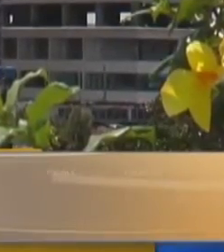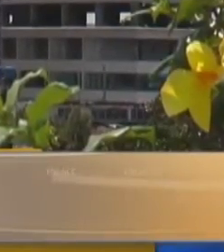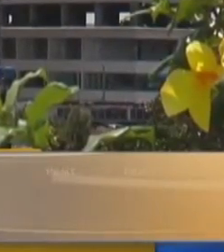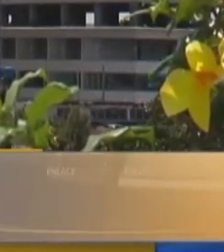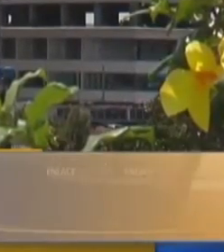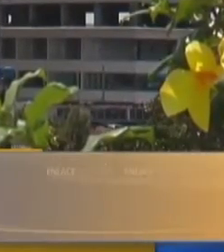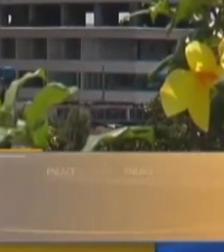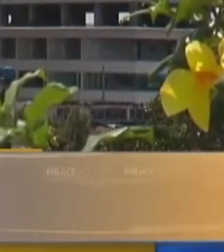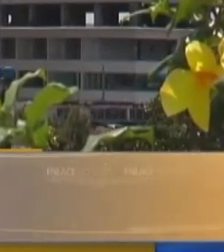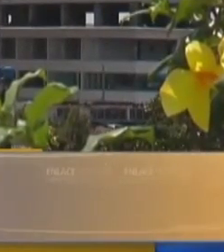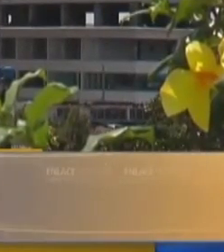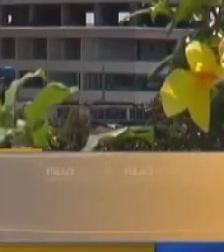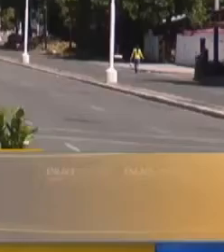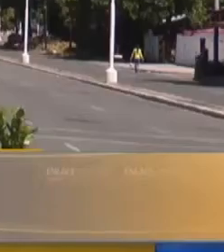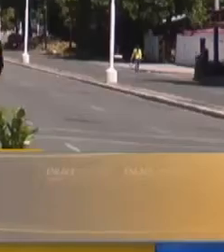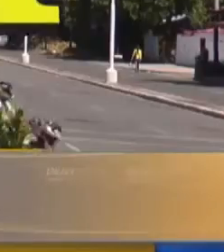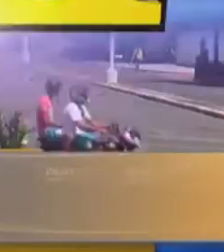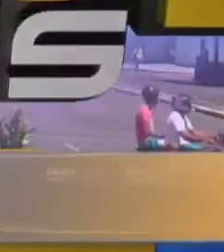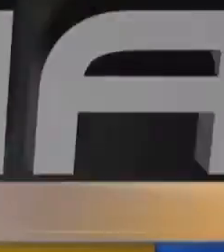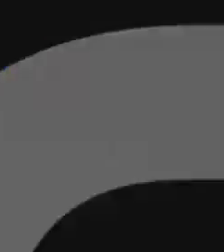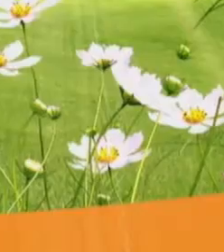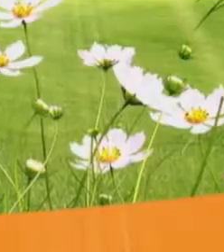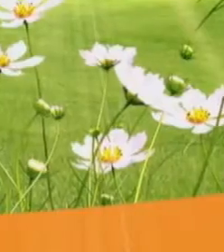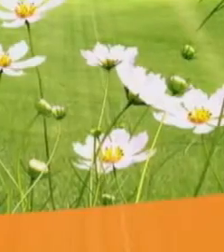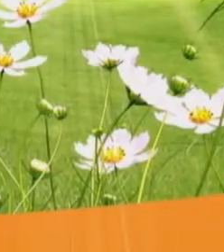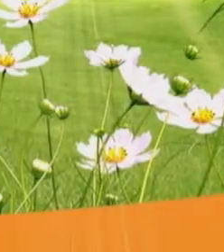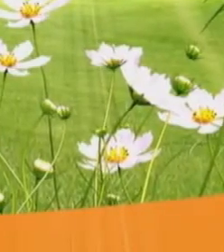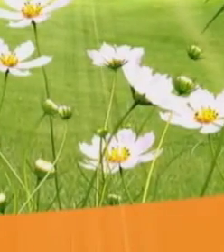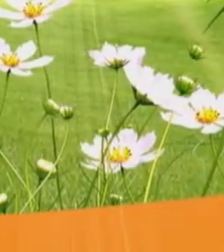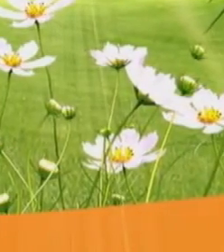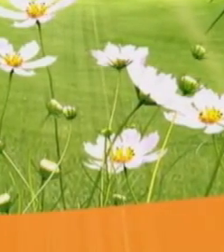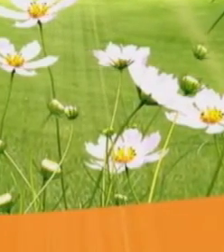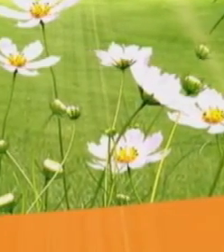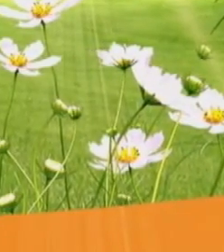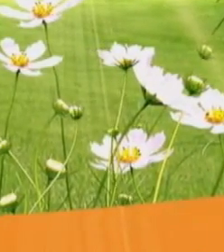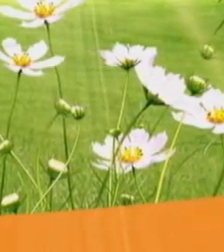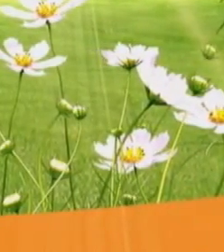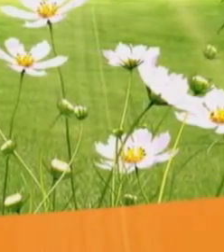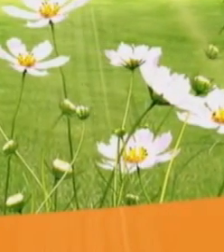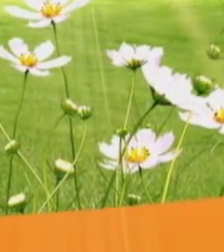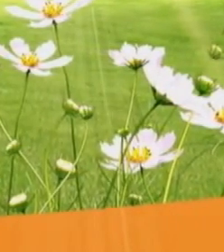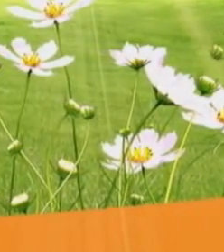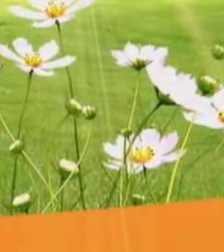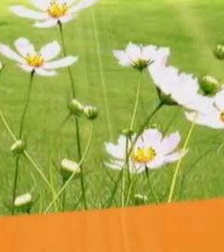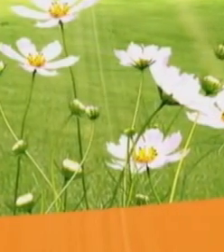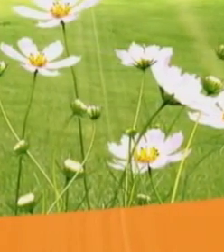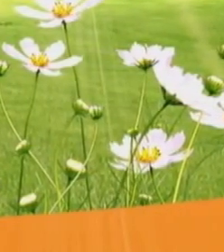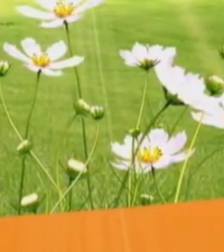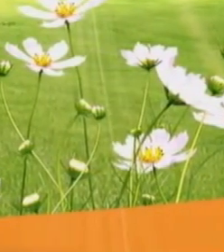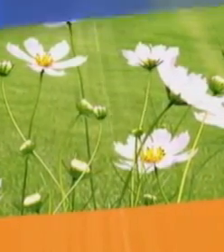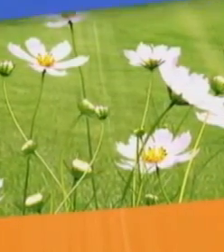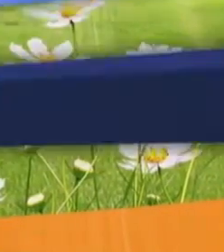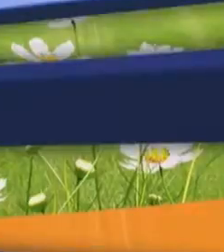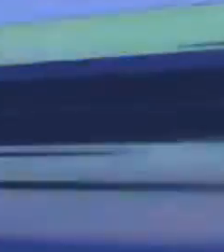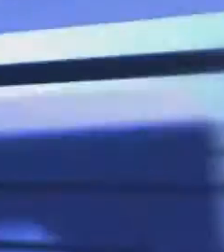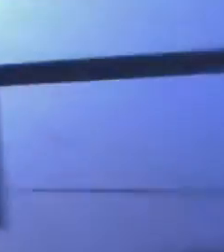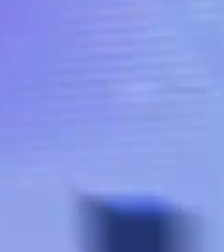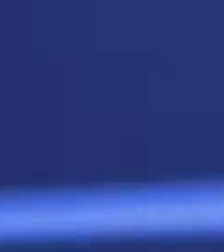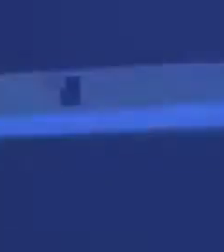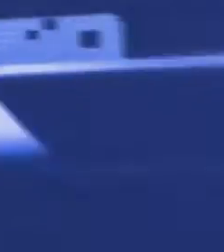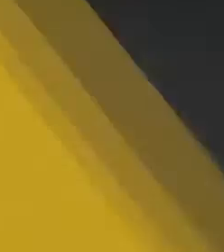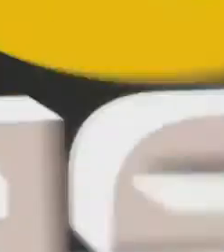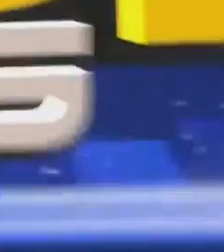información sobre el concurso del ministerio de cultura con el patrocinio de valor ecológico falso lado más delicias piden dispensa enlace noticias lo que